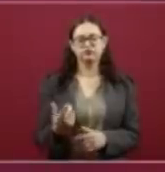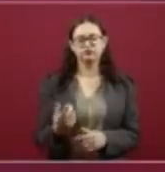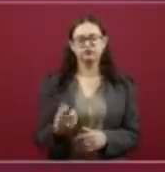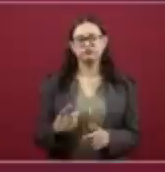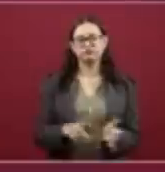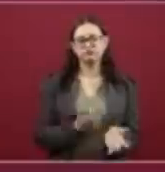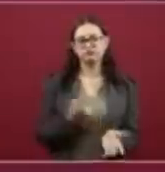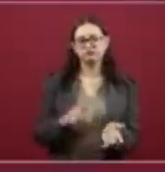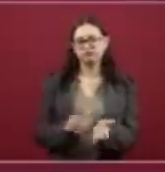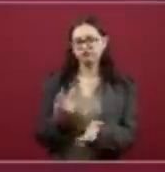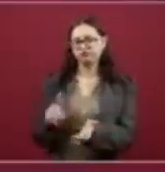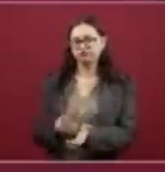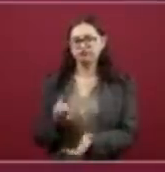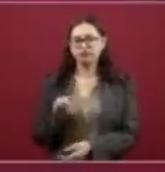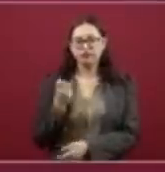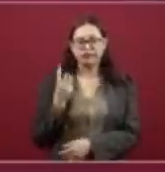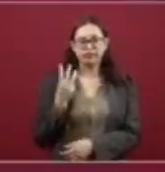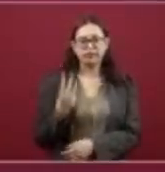conmemoraciones importantes: